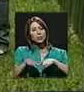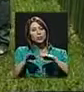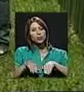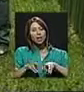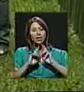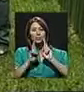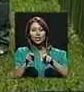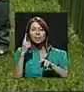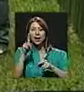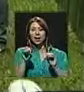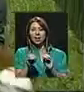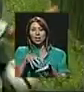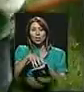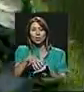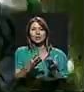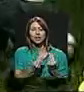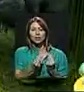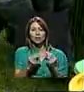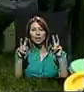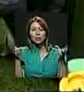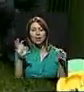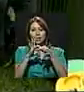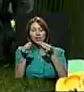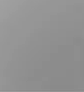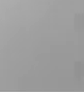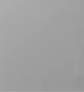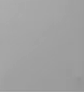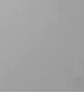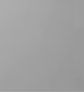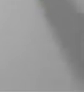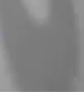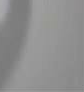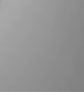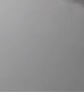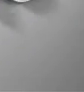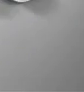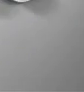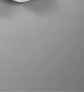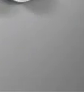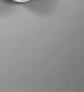no generar dudas ni miedos. Para Nexos, Jafet Quesada.